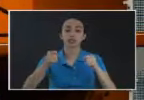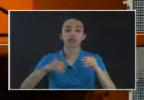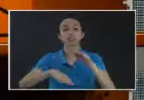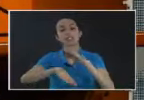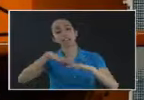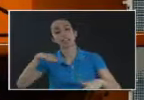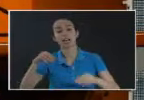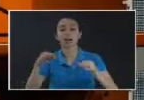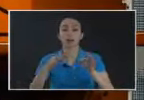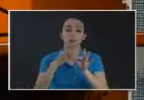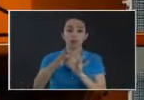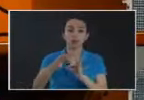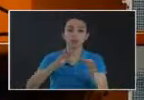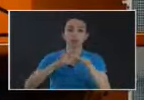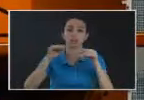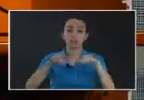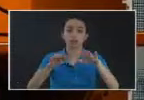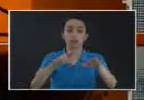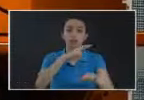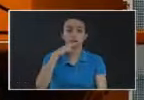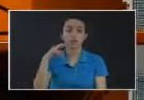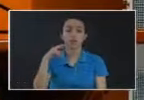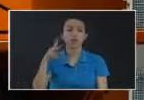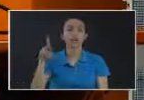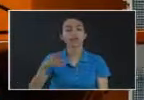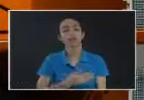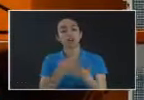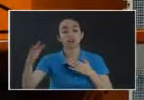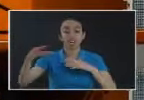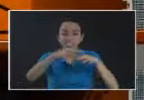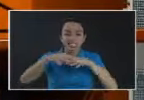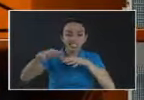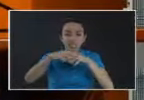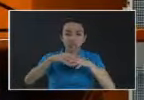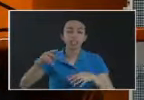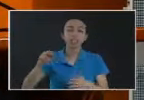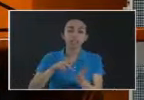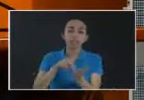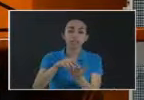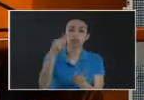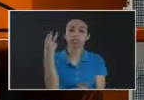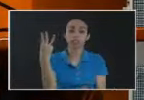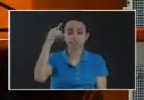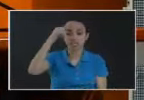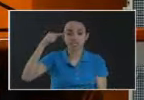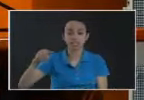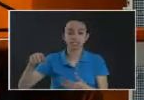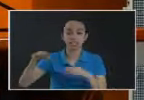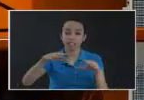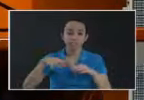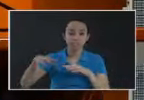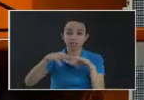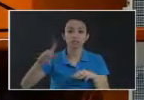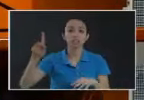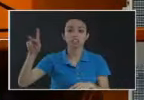y salieron hacia el desierto de Shur. Anduvieron 3 días en el desierto y no encontraron